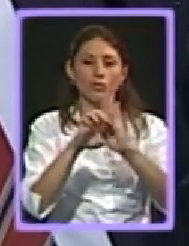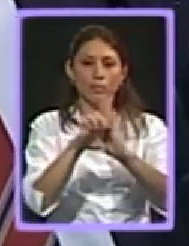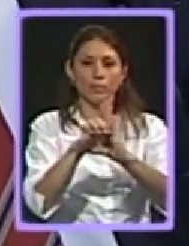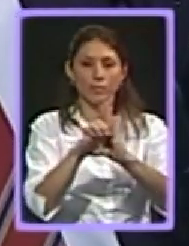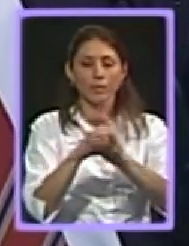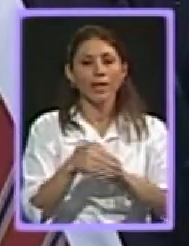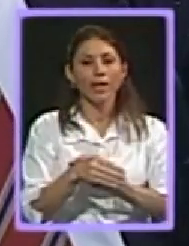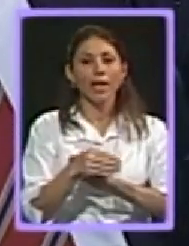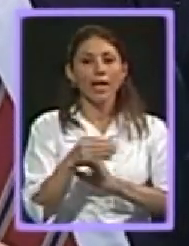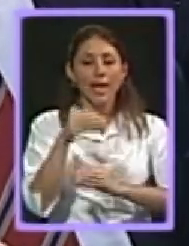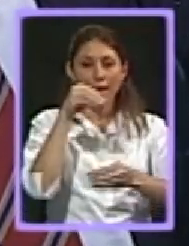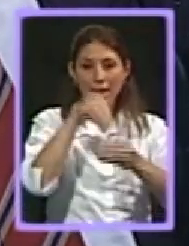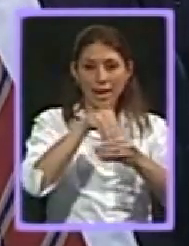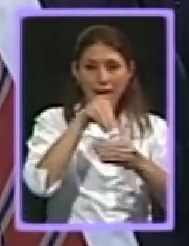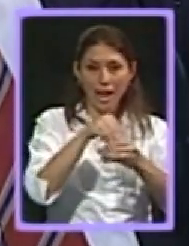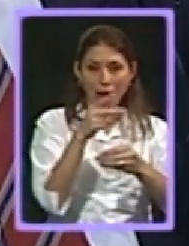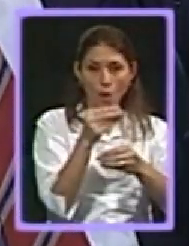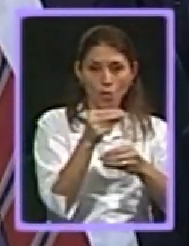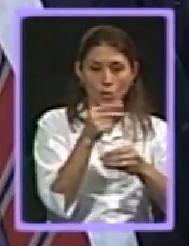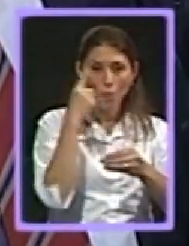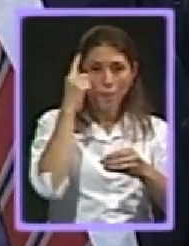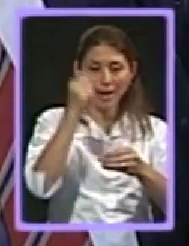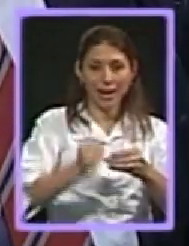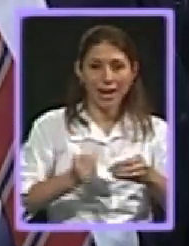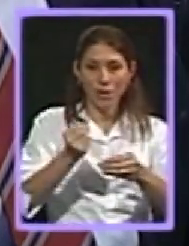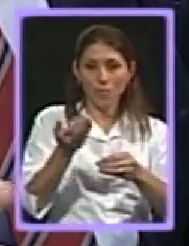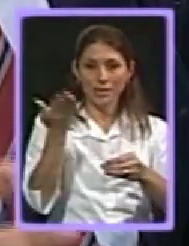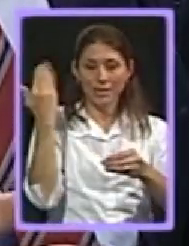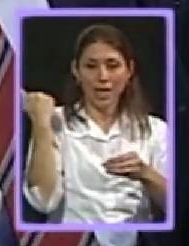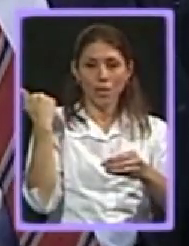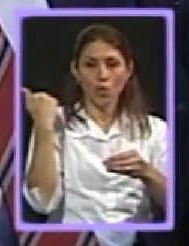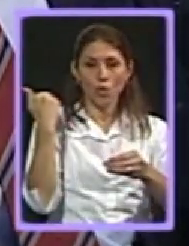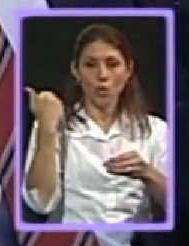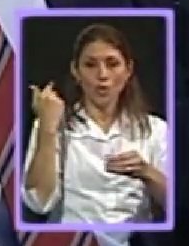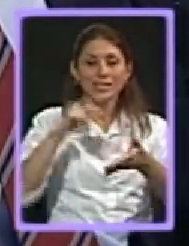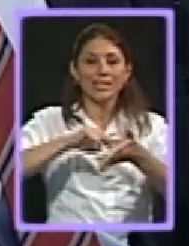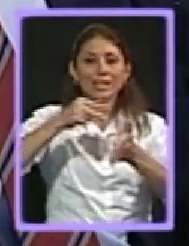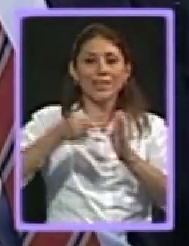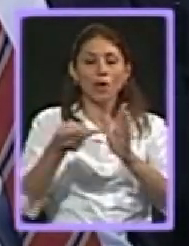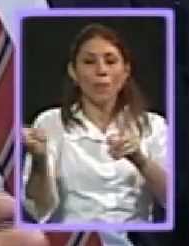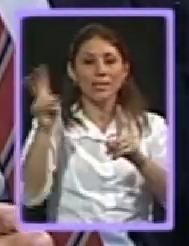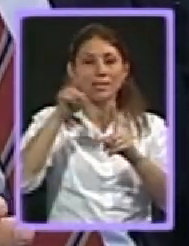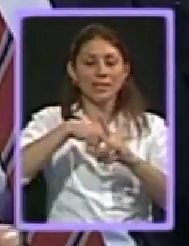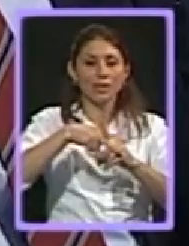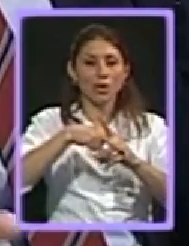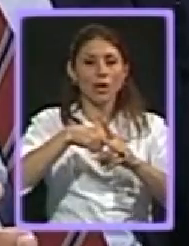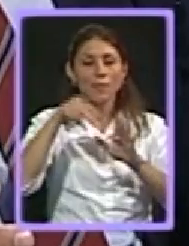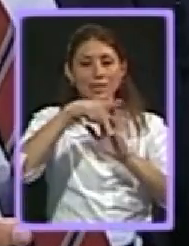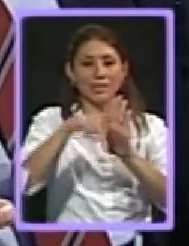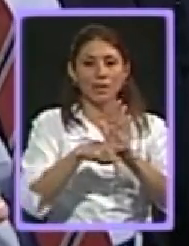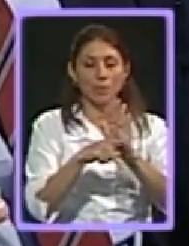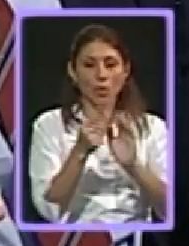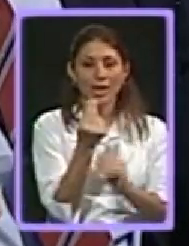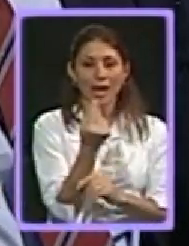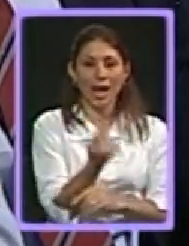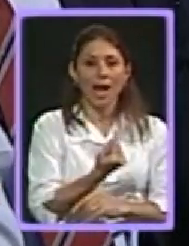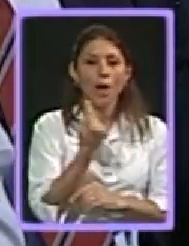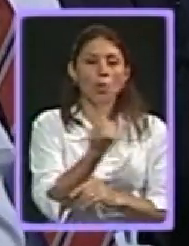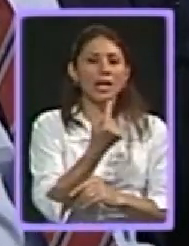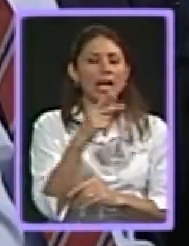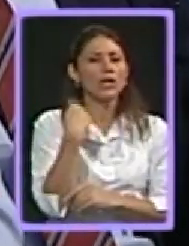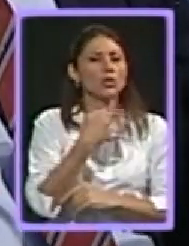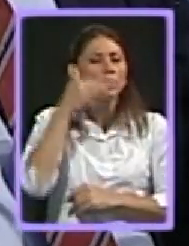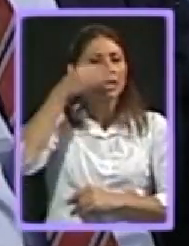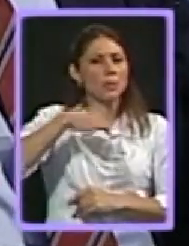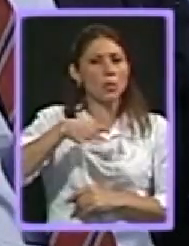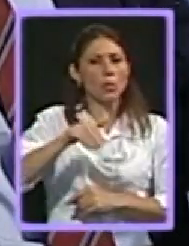el ahorro que para el 2005 significó la aplicación del principio de caja única lo hemos cuantificado en alrededor de